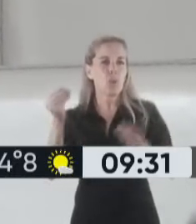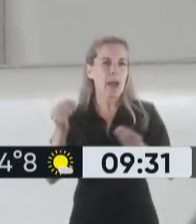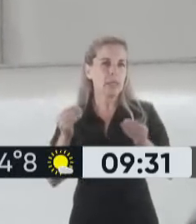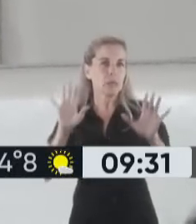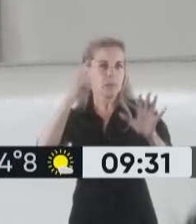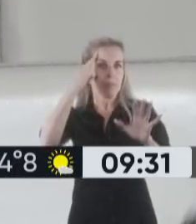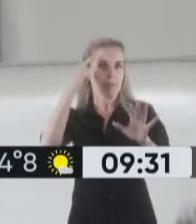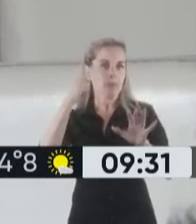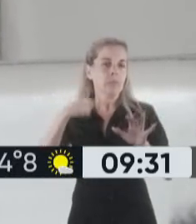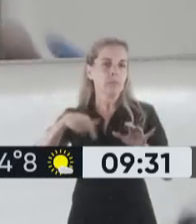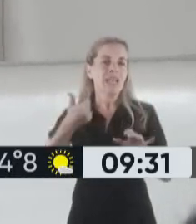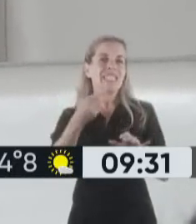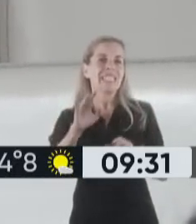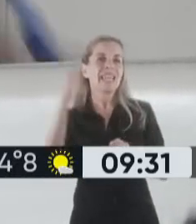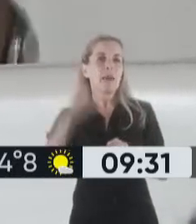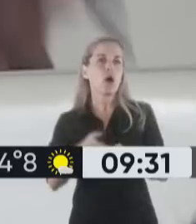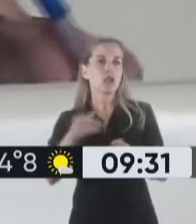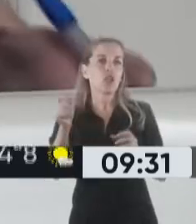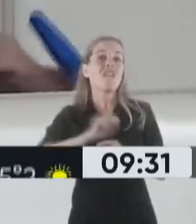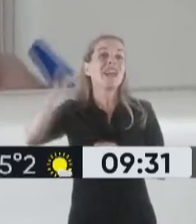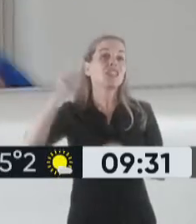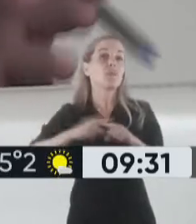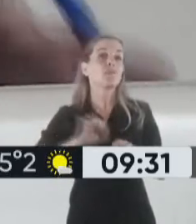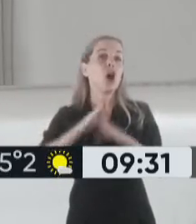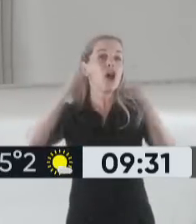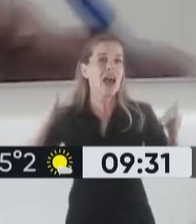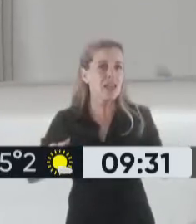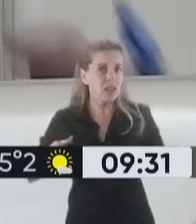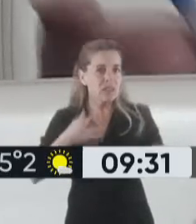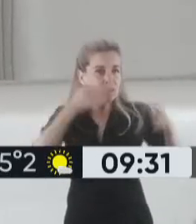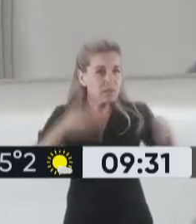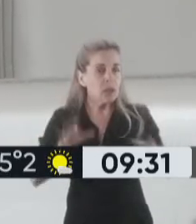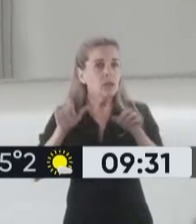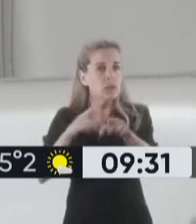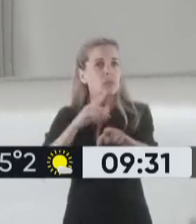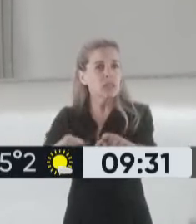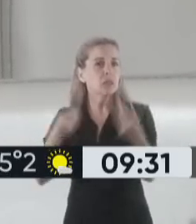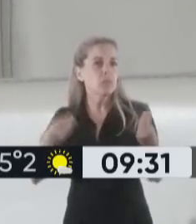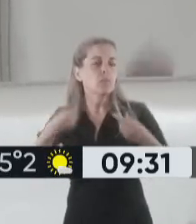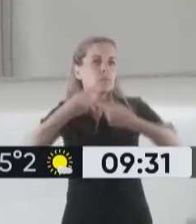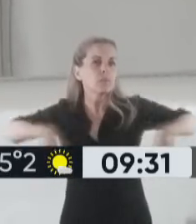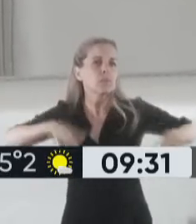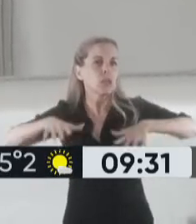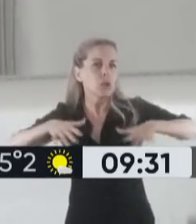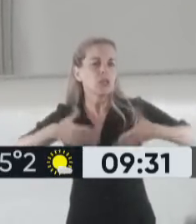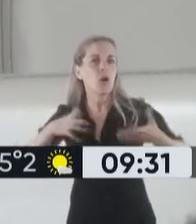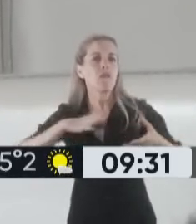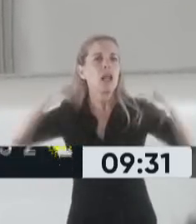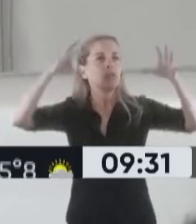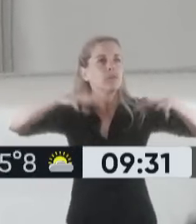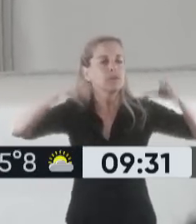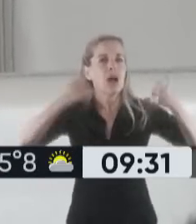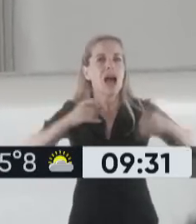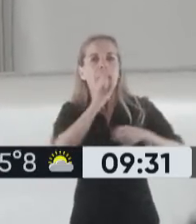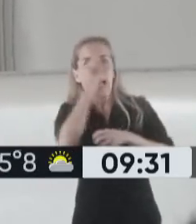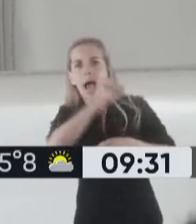inflación del 60% anual. ¿Es cumplible en esta situación que marcabas de sequía y situación internacional? ¿Hay que rever ese número del 60%